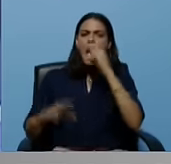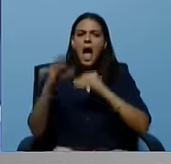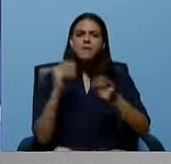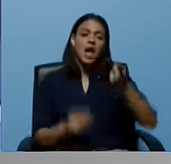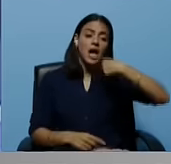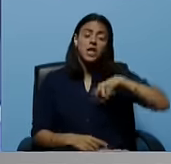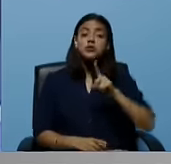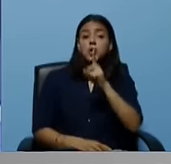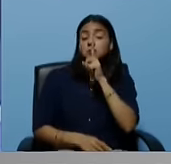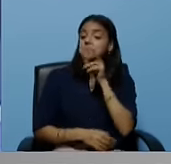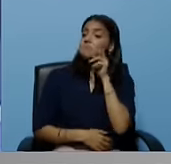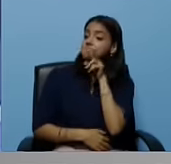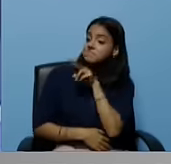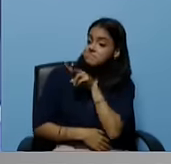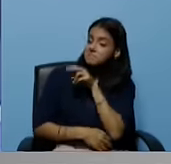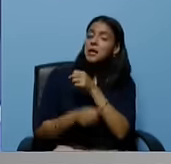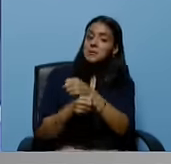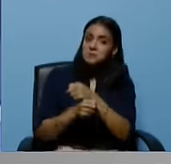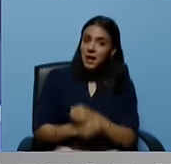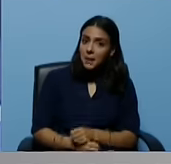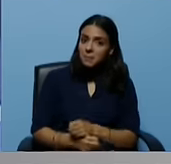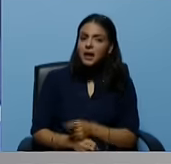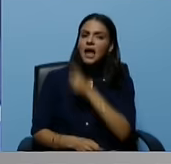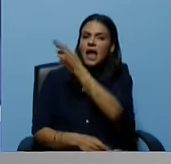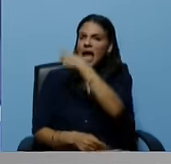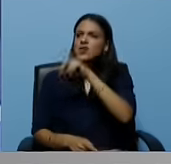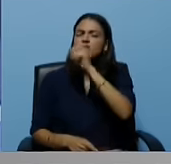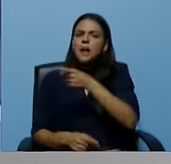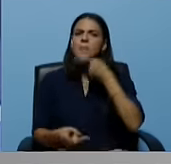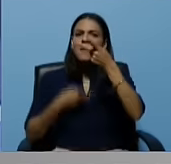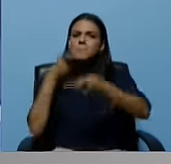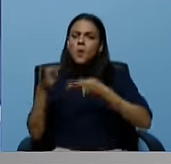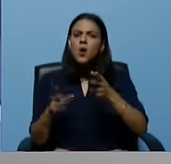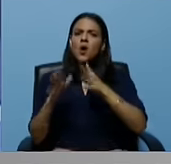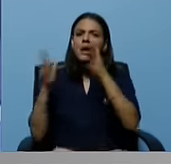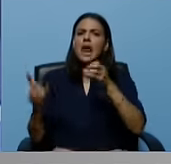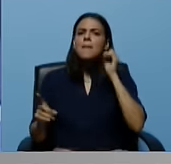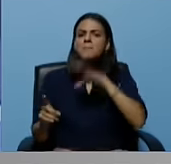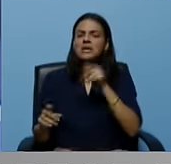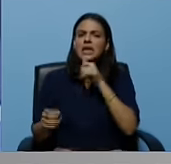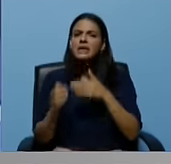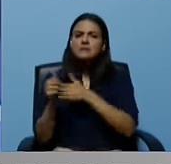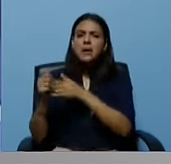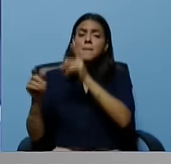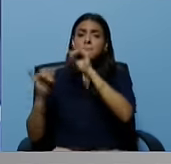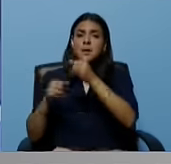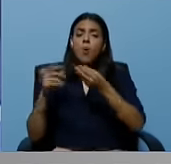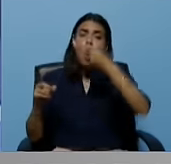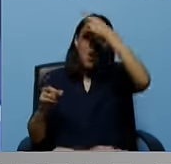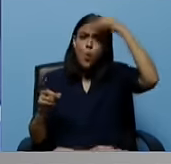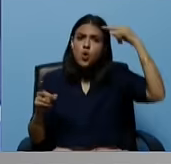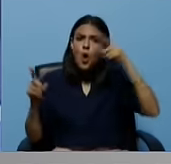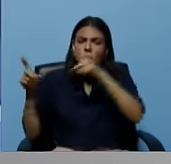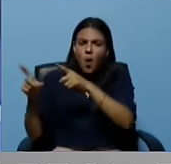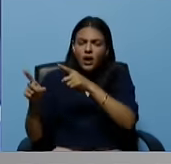Callado. Venía a la Gran Aldea, que es una gran basura dirigida por Julio Borges, es el dueño de la Gran Aldea,